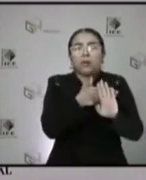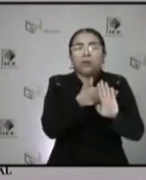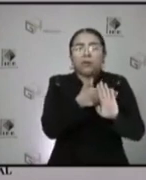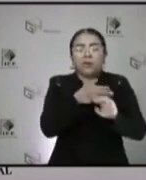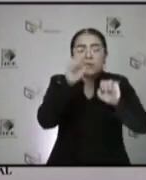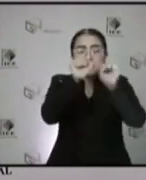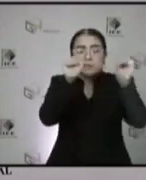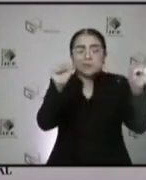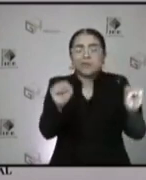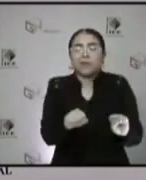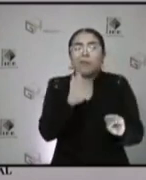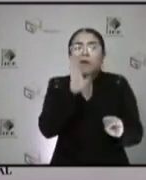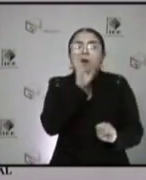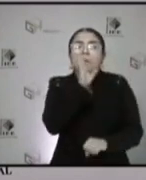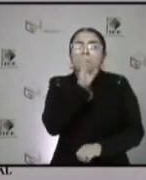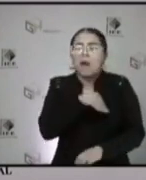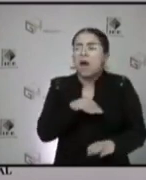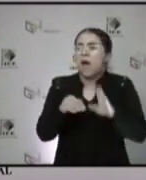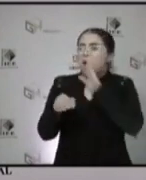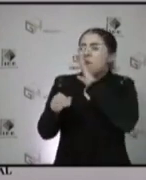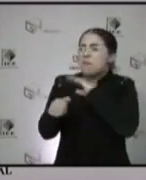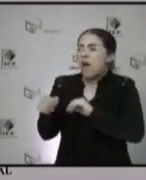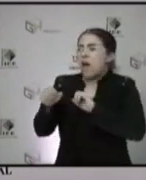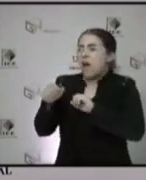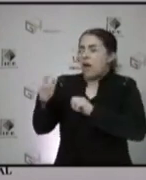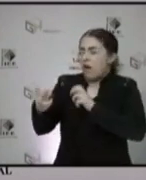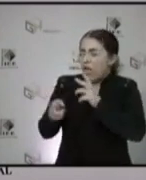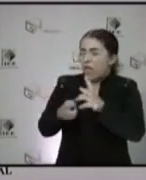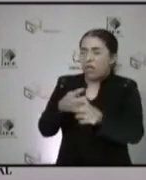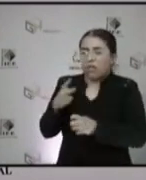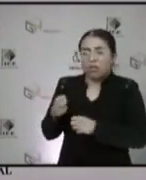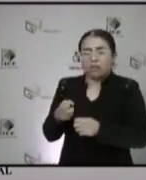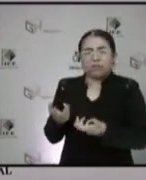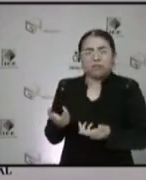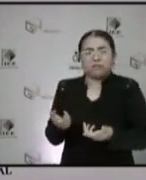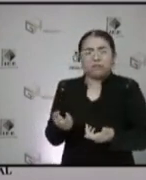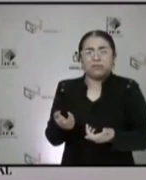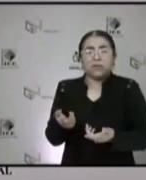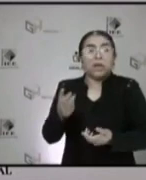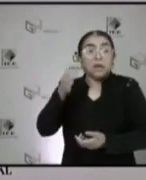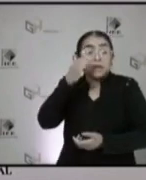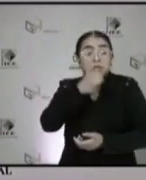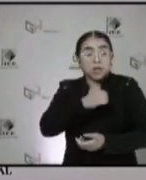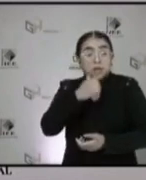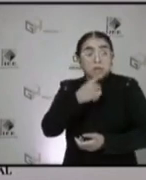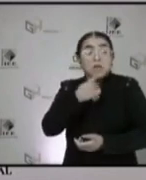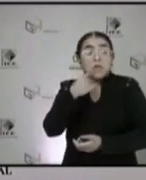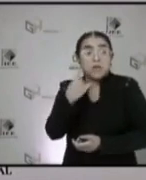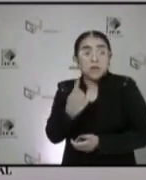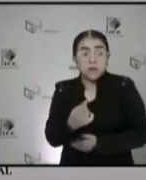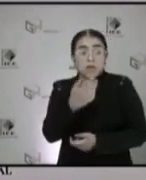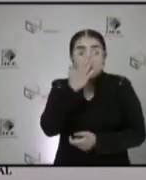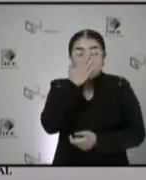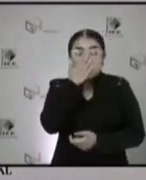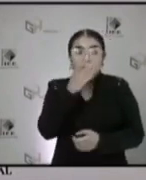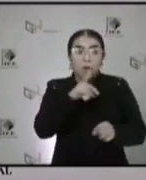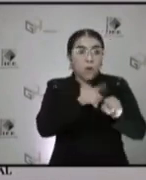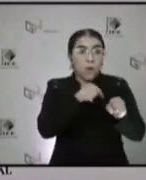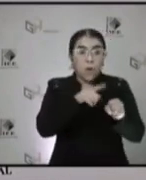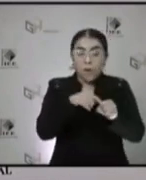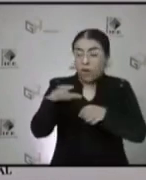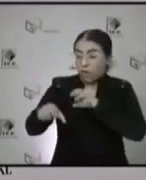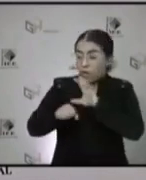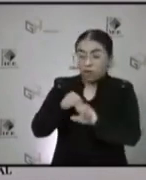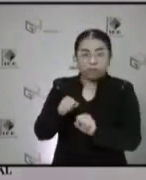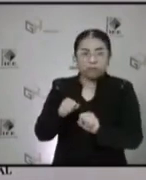daño nos ha hecho llevándose el dinero del pueblo a sus bolsillos. Siempre he dicho que esto no es de colores o de